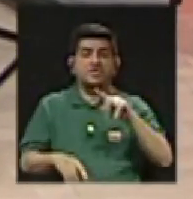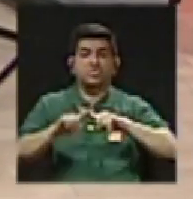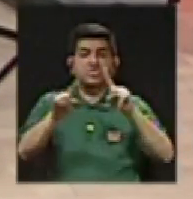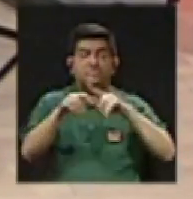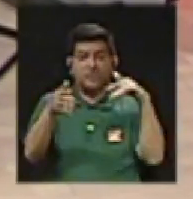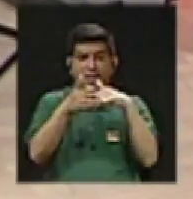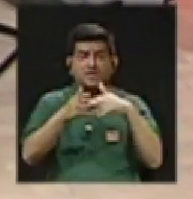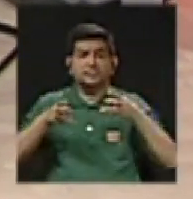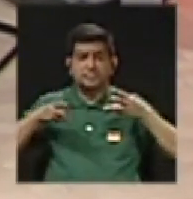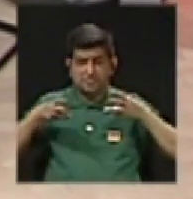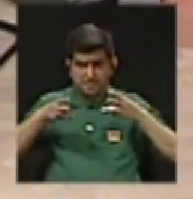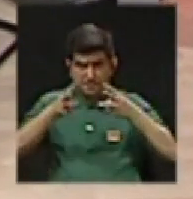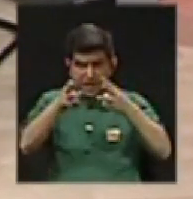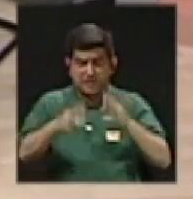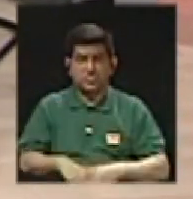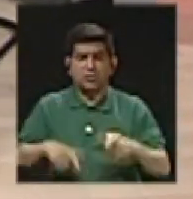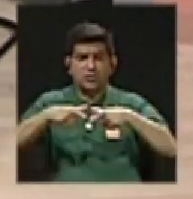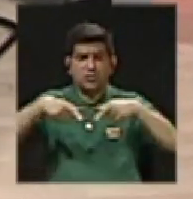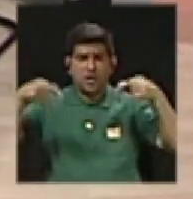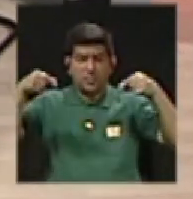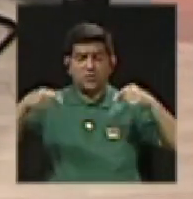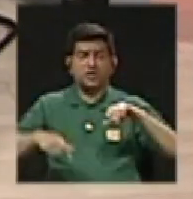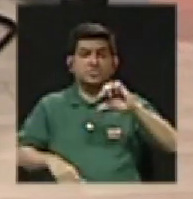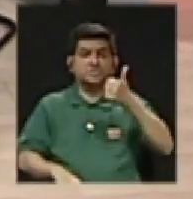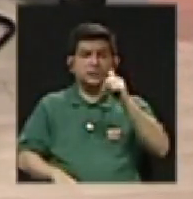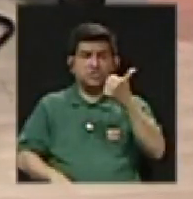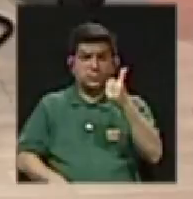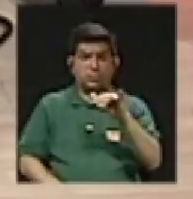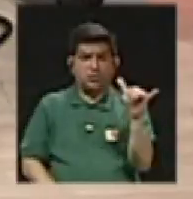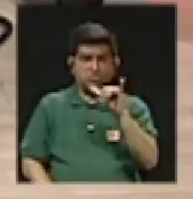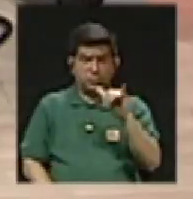una metodología que los japoneses y otros